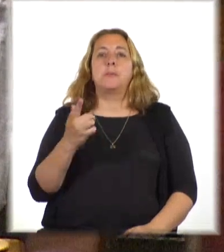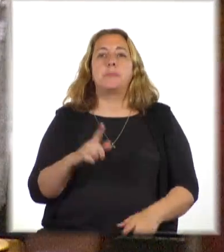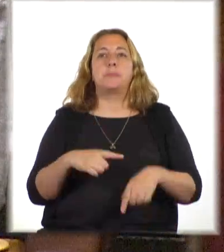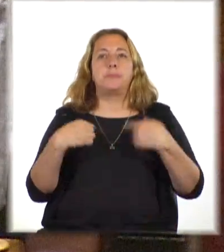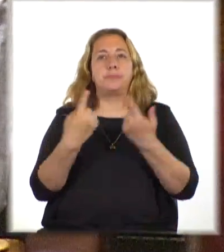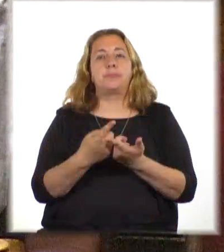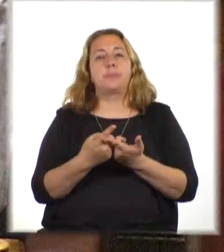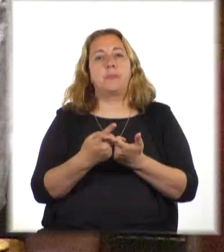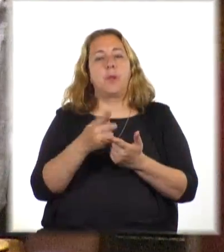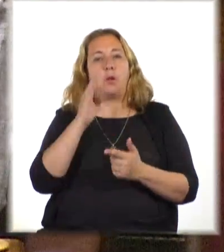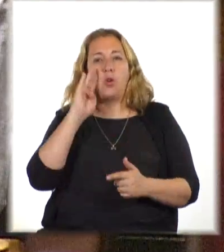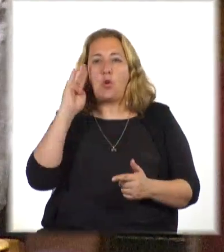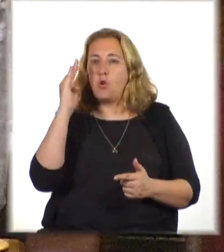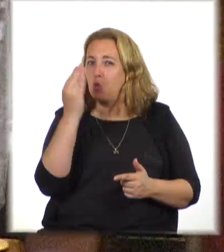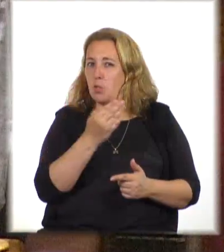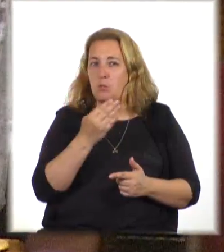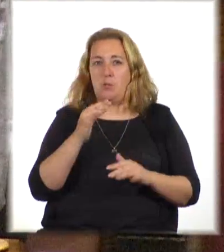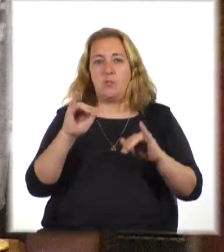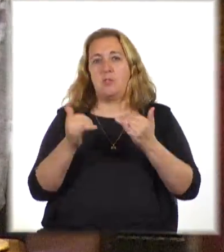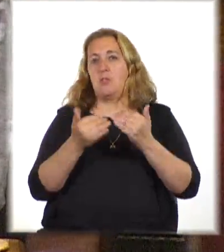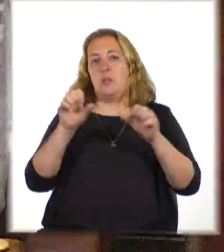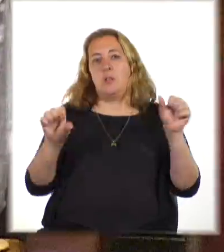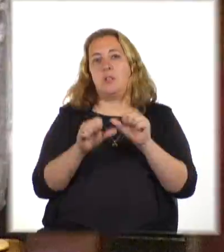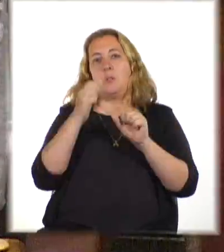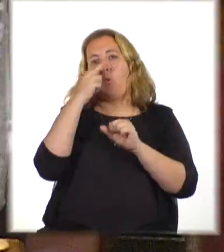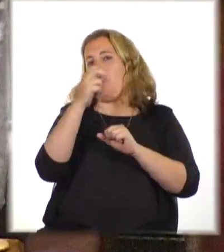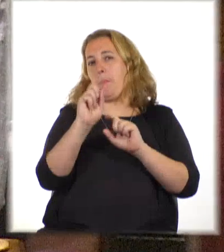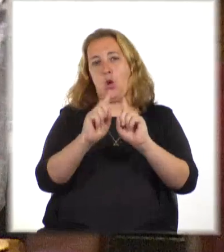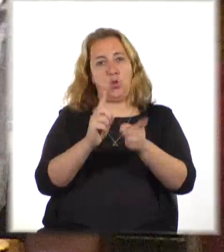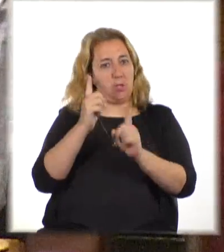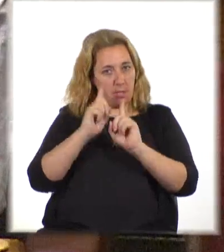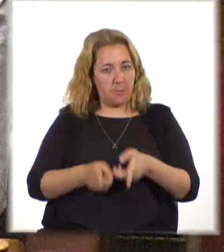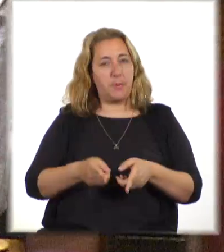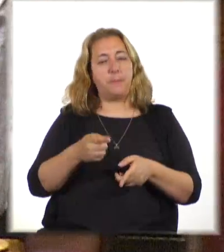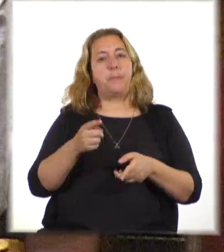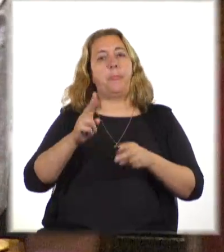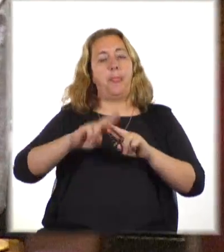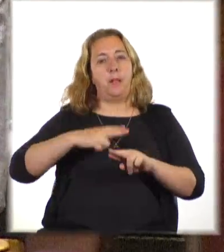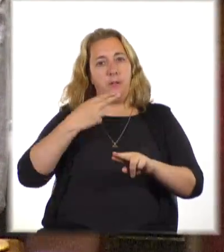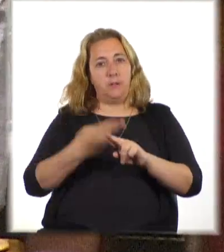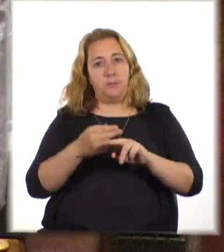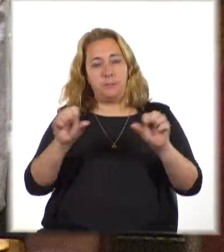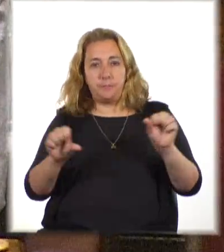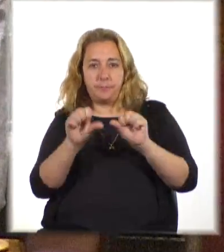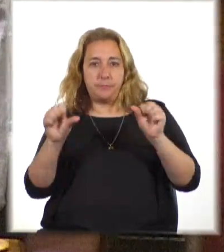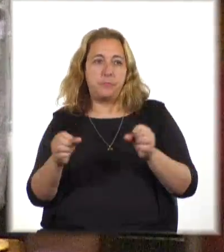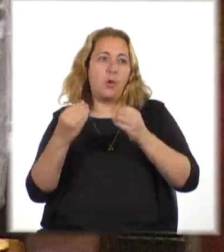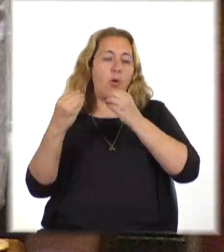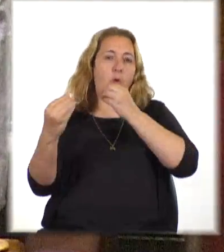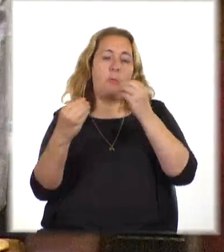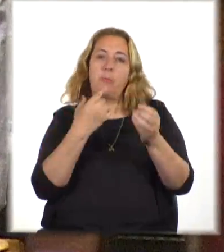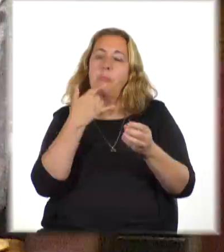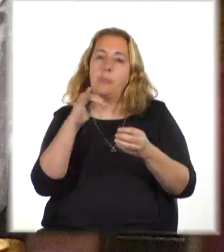reconocimiento lo habíamos hecho en el dow millón de 2011 lo volvíamos a hacer del desempeño por